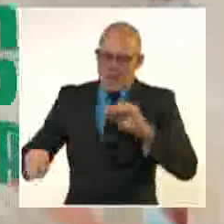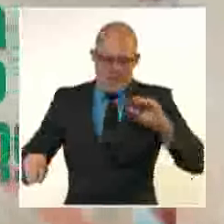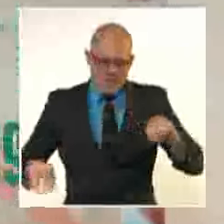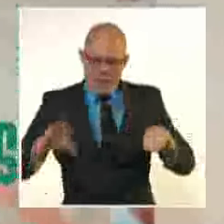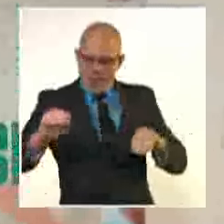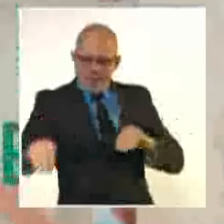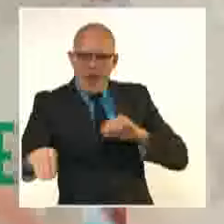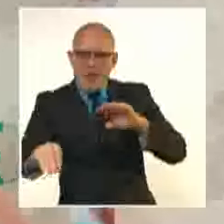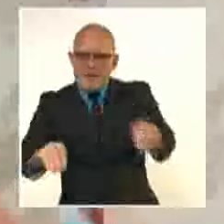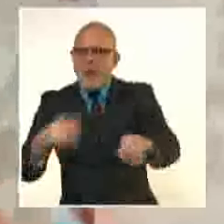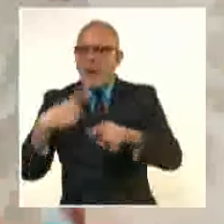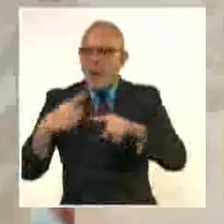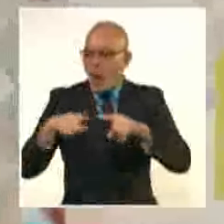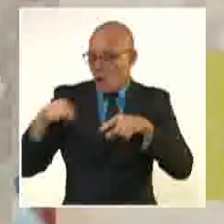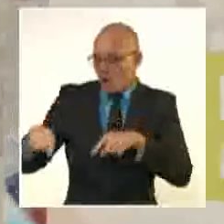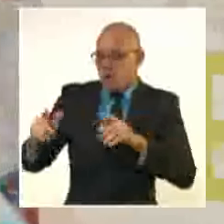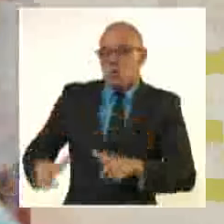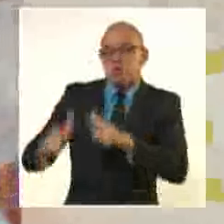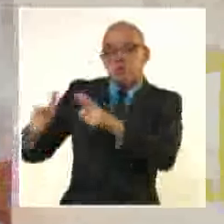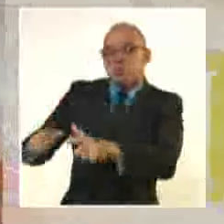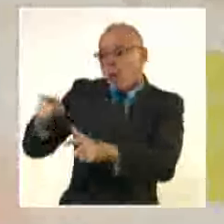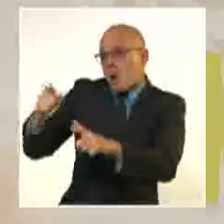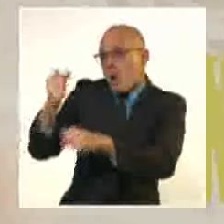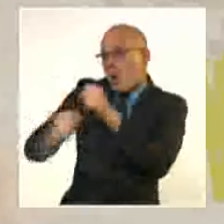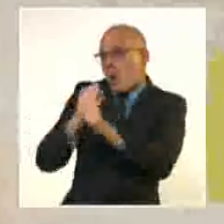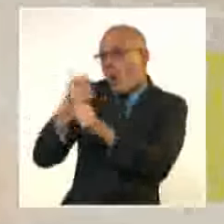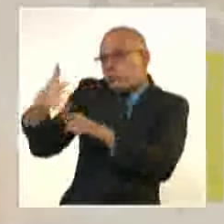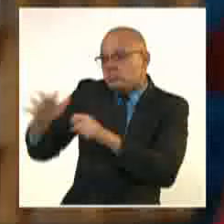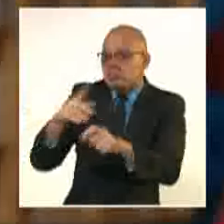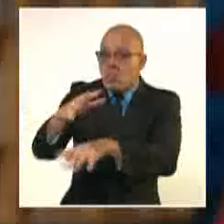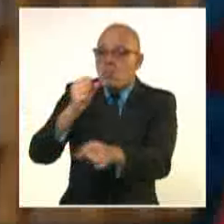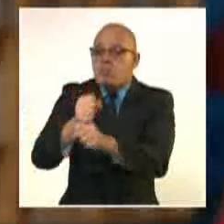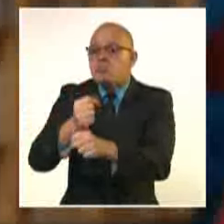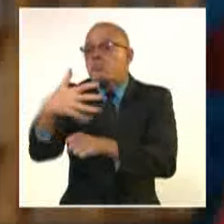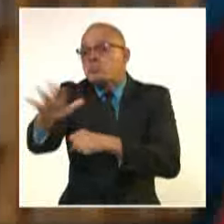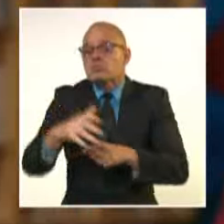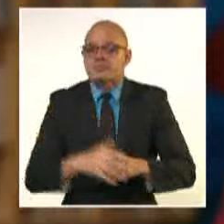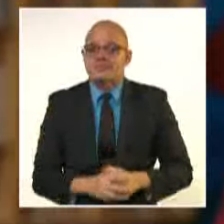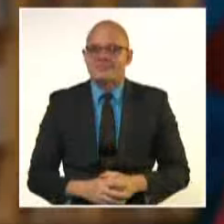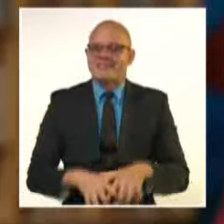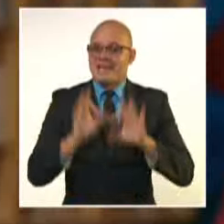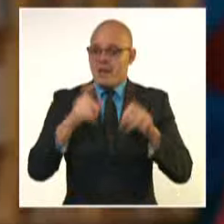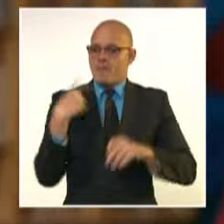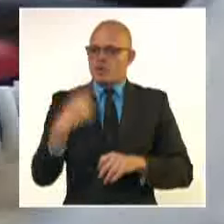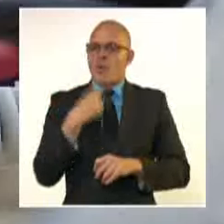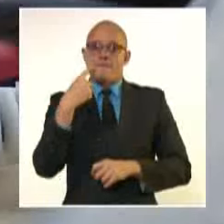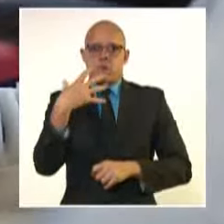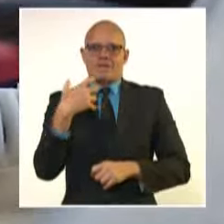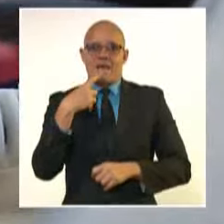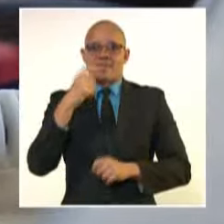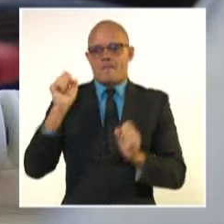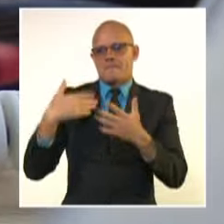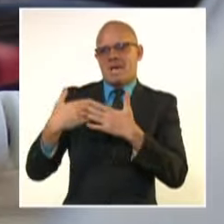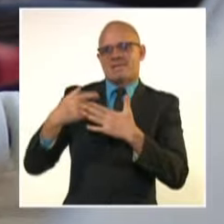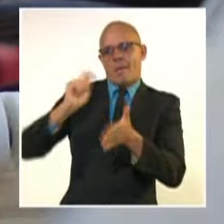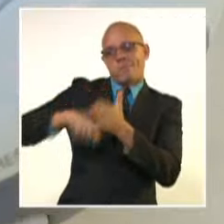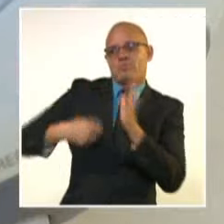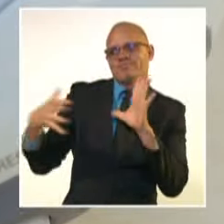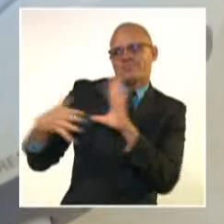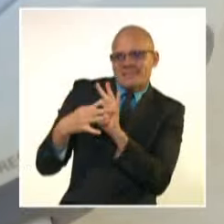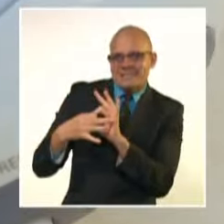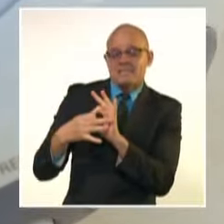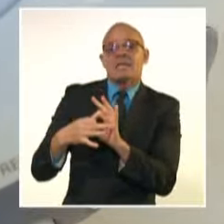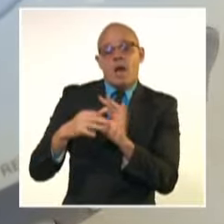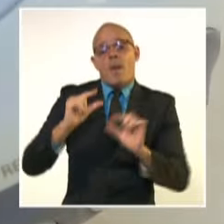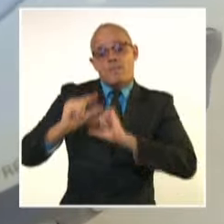por otras instituciones que los emplean en sus procesos productivos. Además, para nosotros las alianzas son fundamentales. Ese cambio de mentalidad por el